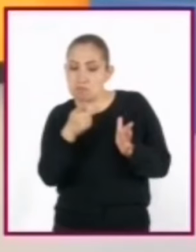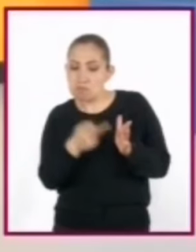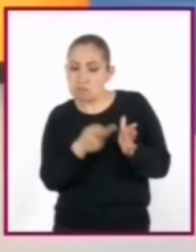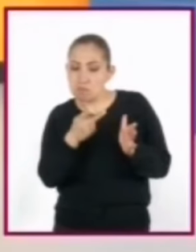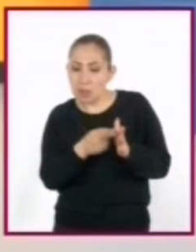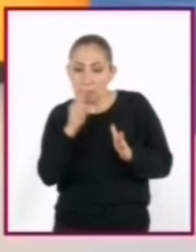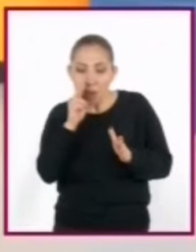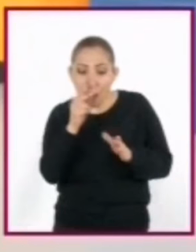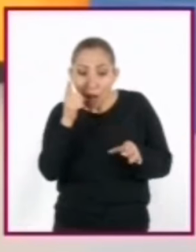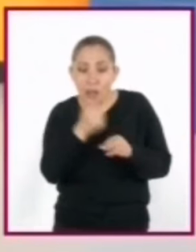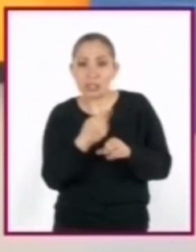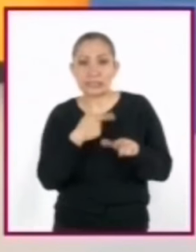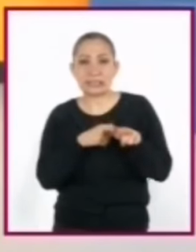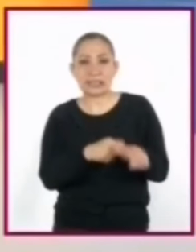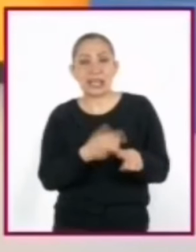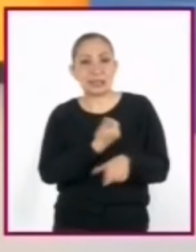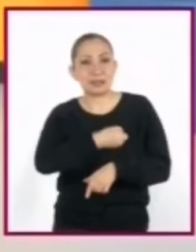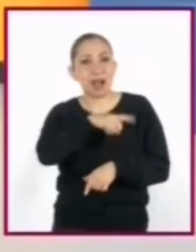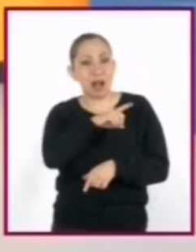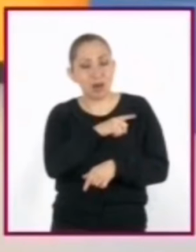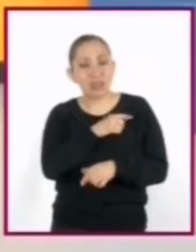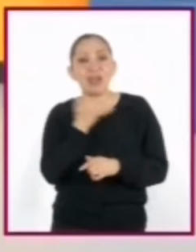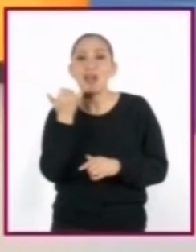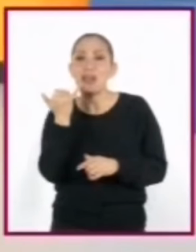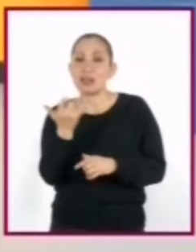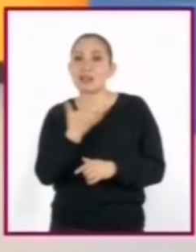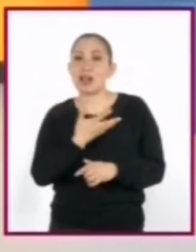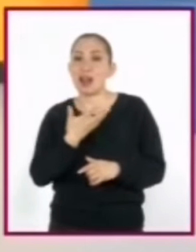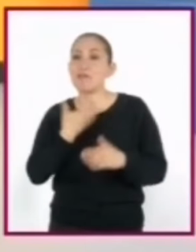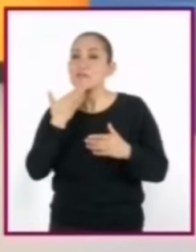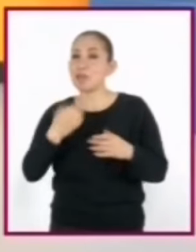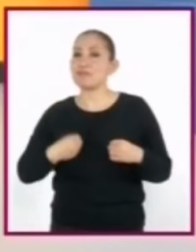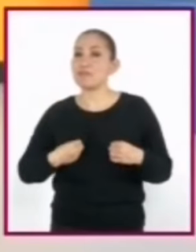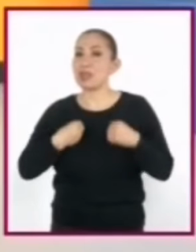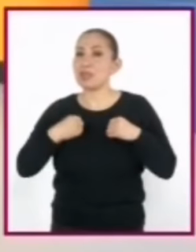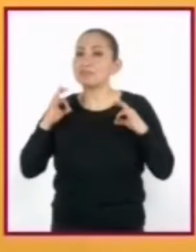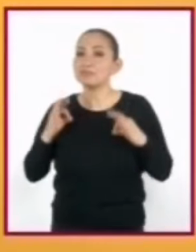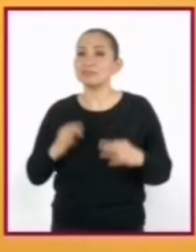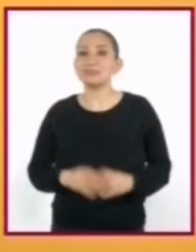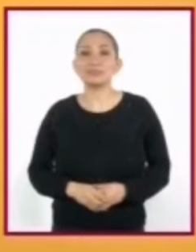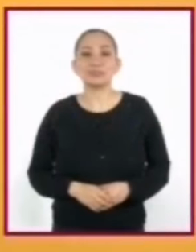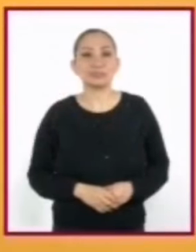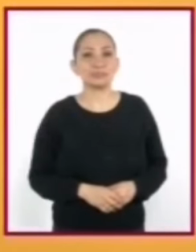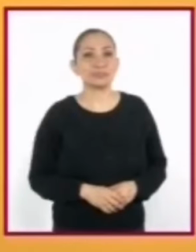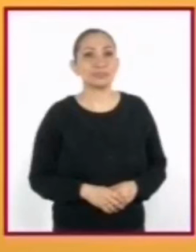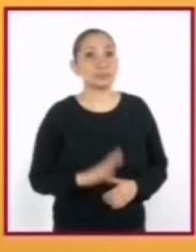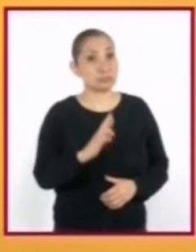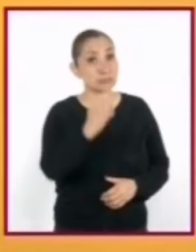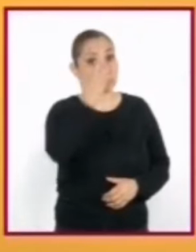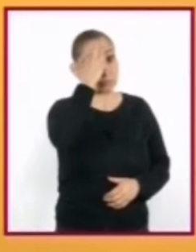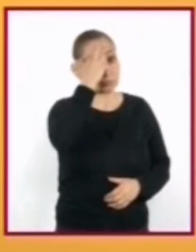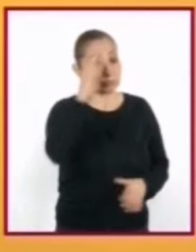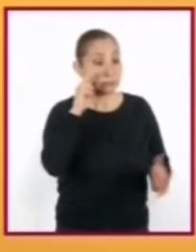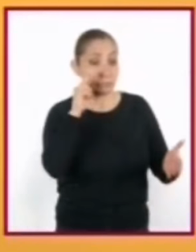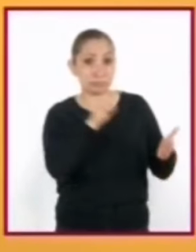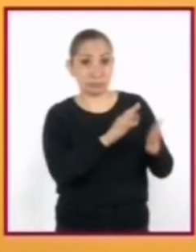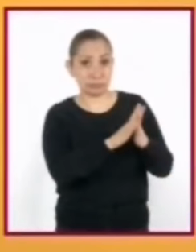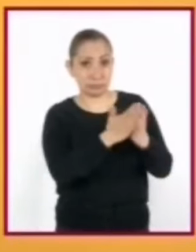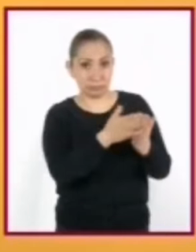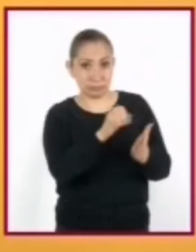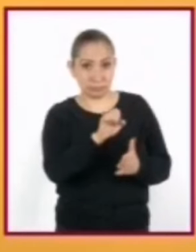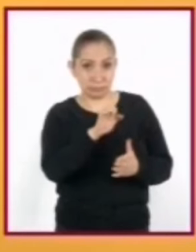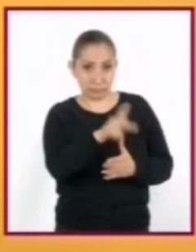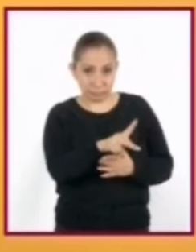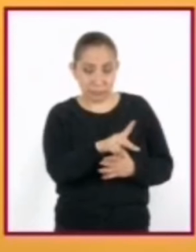constante para preservar la salud y tener una buena calidad de vida. Recuerden consultar su libro